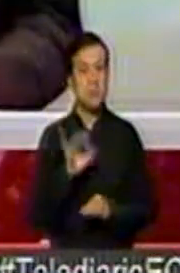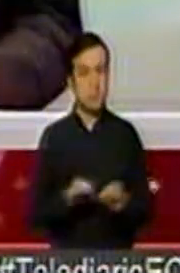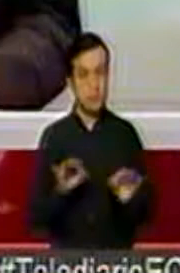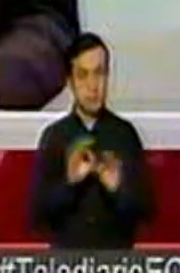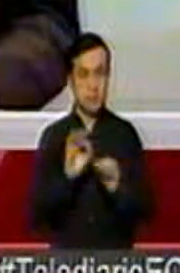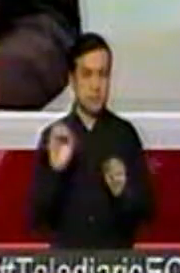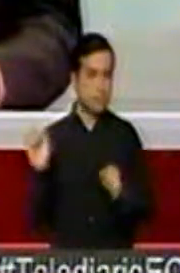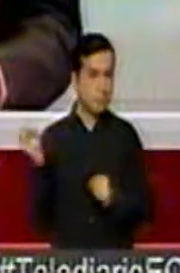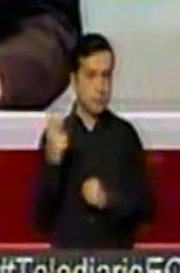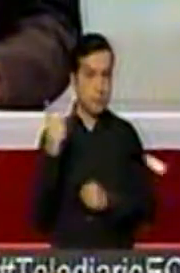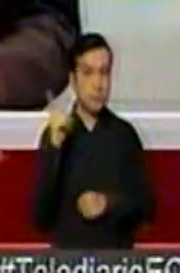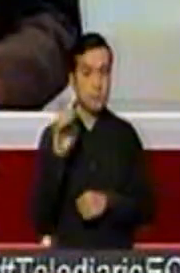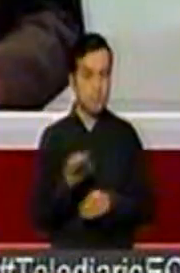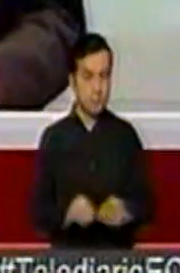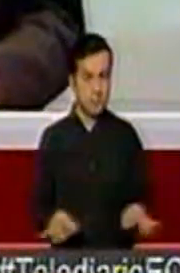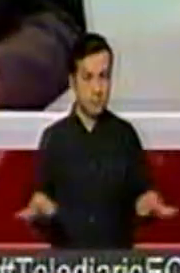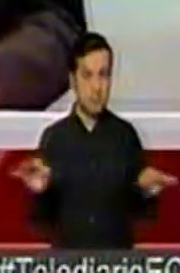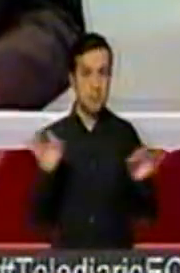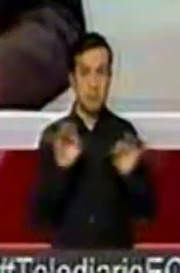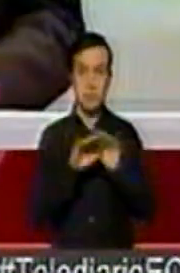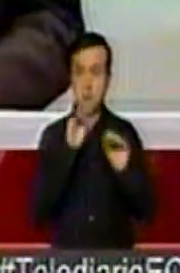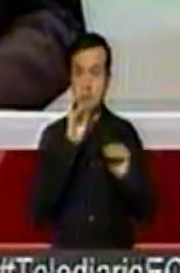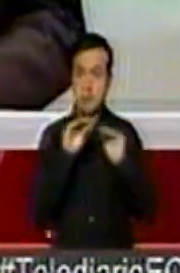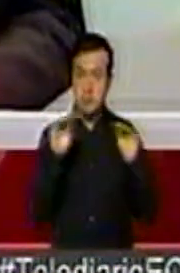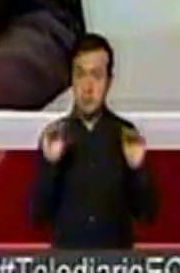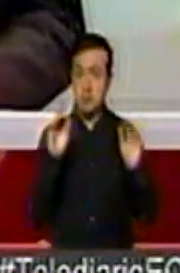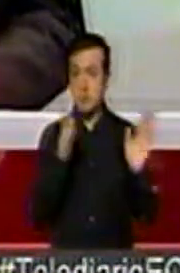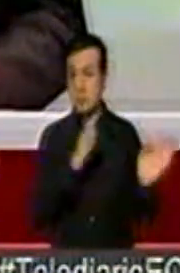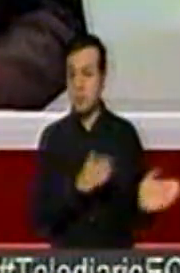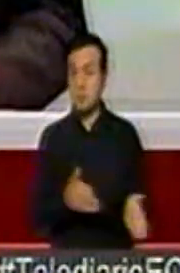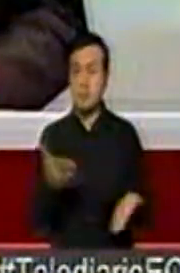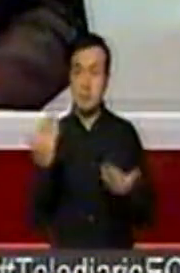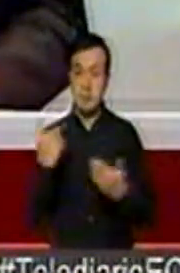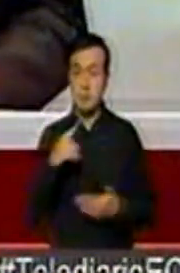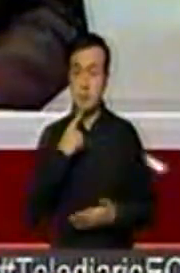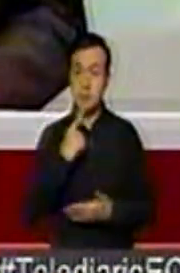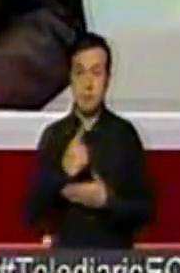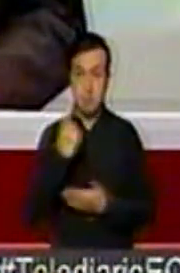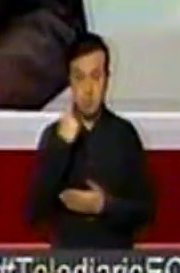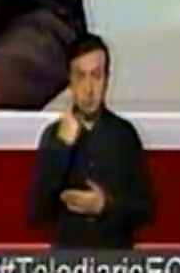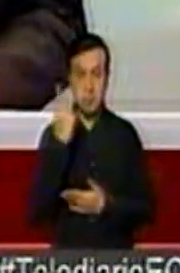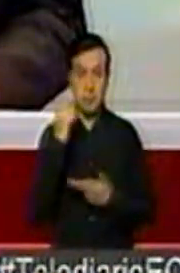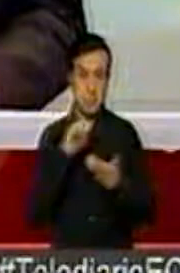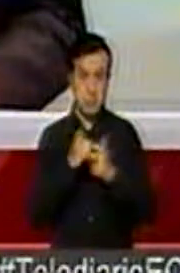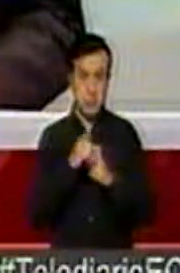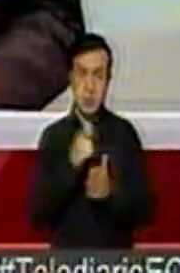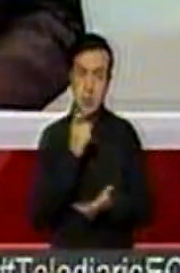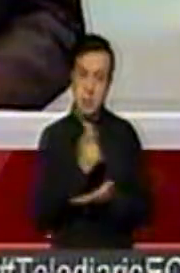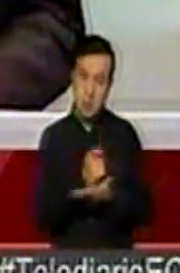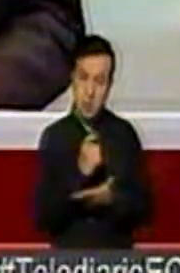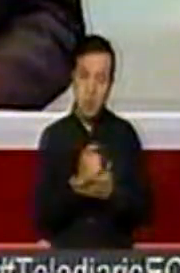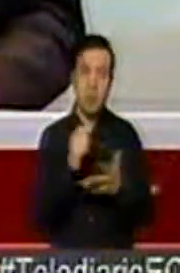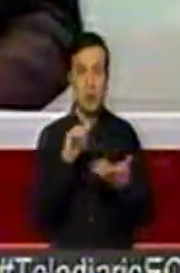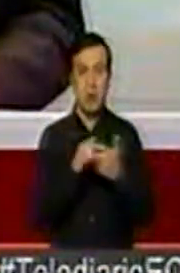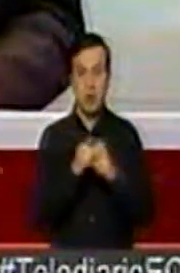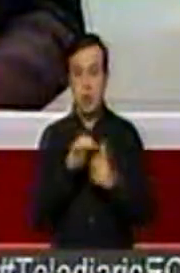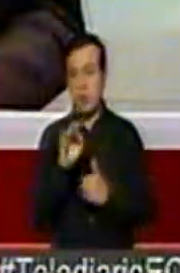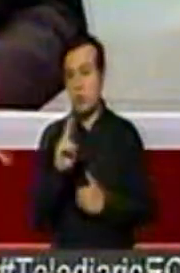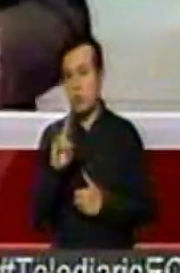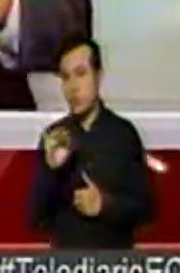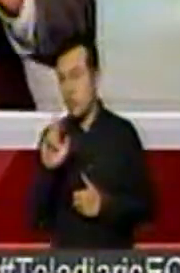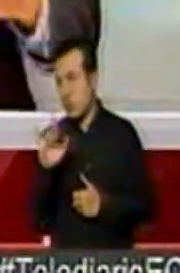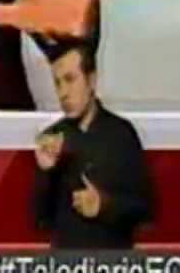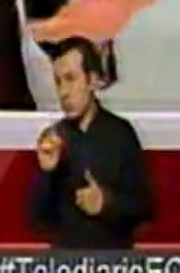siguiente comentario que es muy importante hacerlo. Estamos viendo que tenemos este problema con camarón, tenemos el tema del fusarium con el